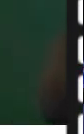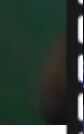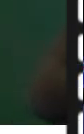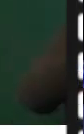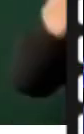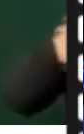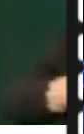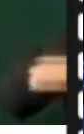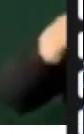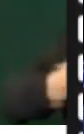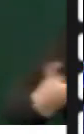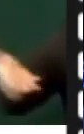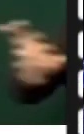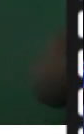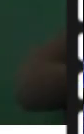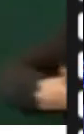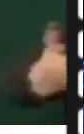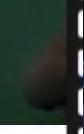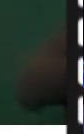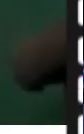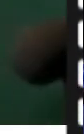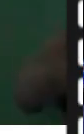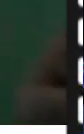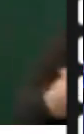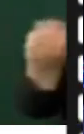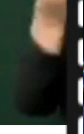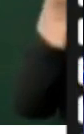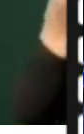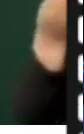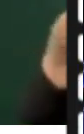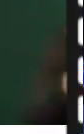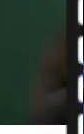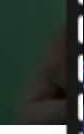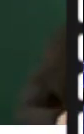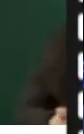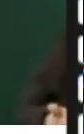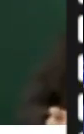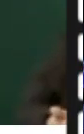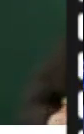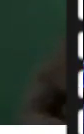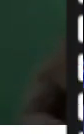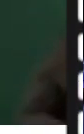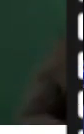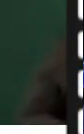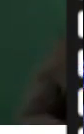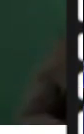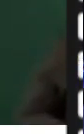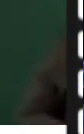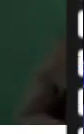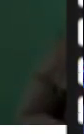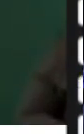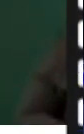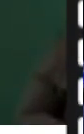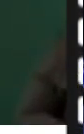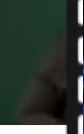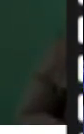esto termino. Y muchas gracias. Nada más voy a saludar.